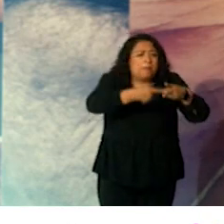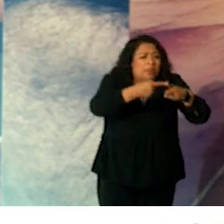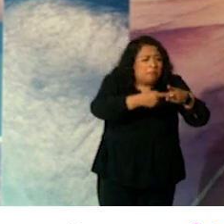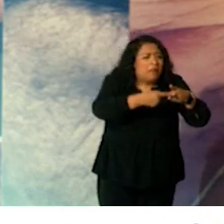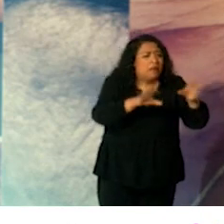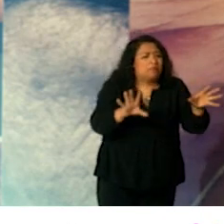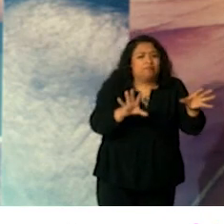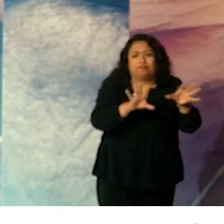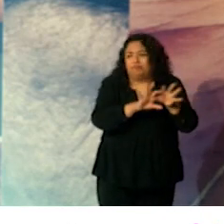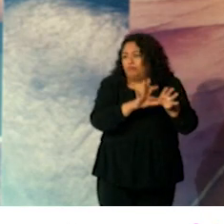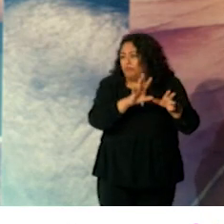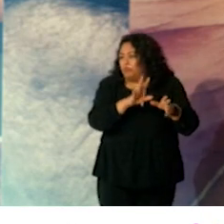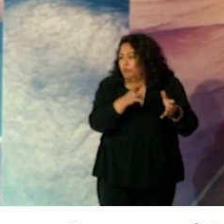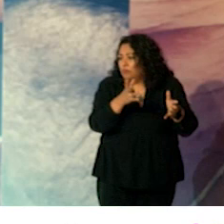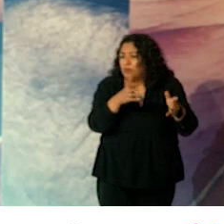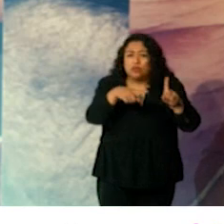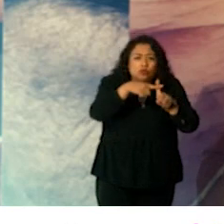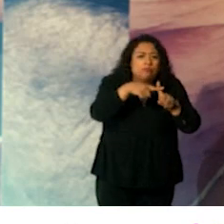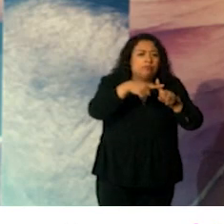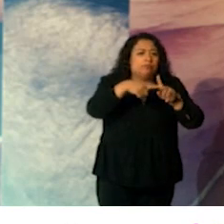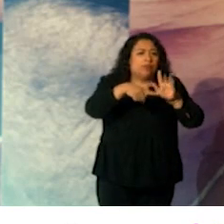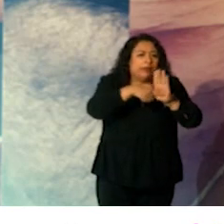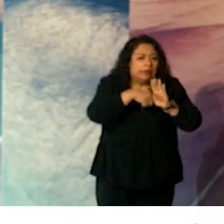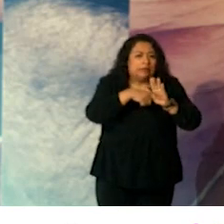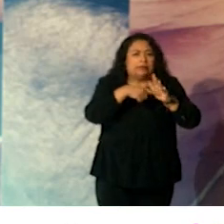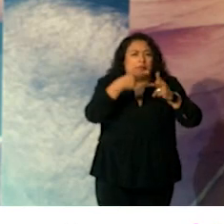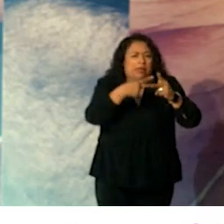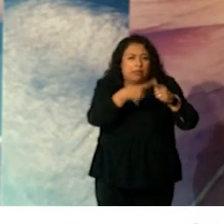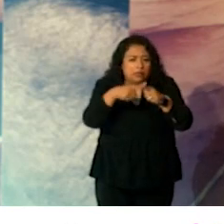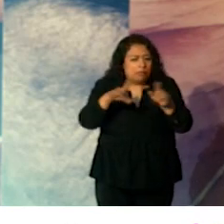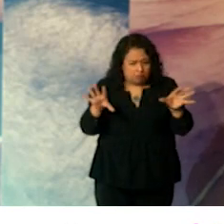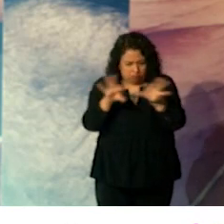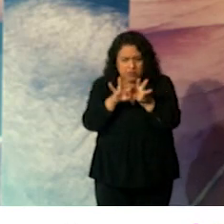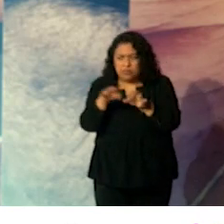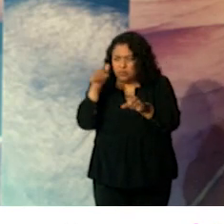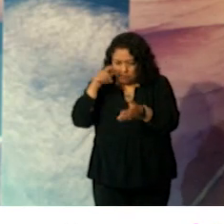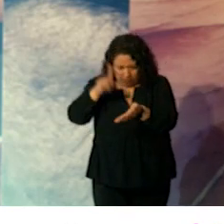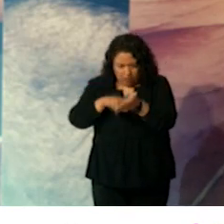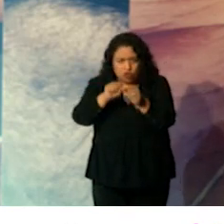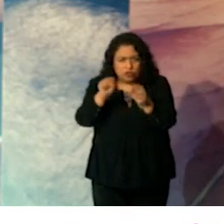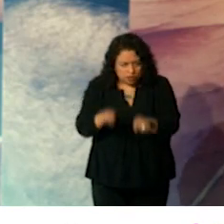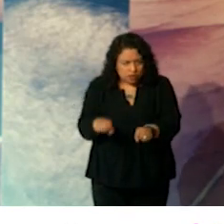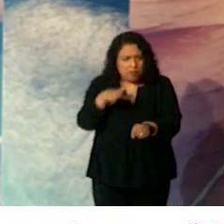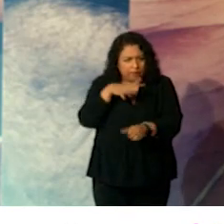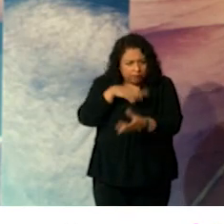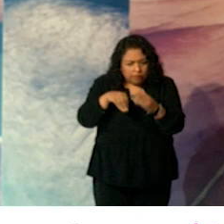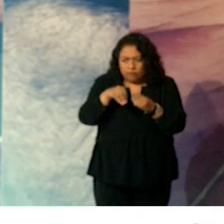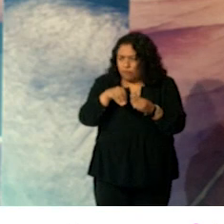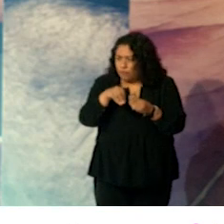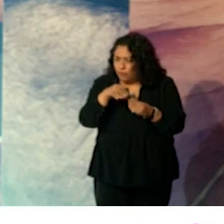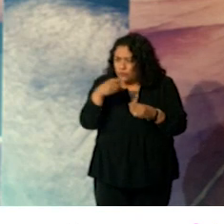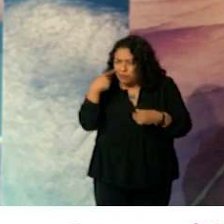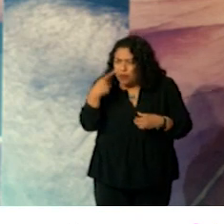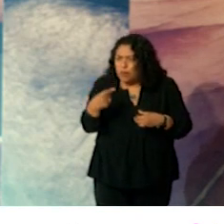matemáticas, de estar sumando resta de los logaritmos, siempre se pueden meter esos temas. Y se genera un impacto, hoy lo